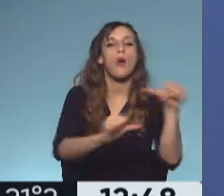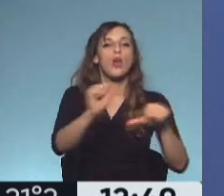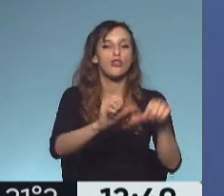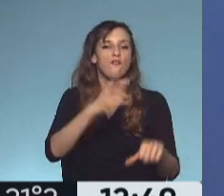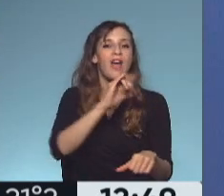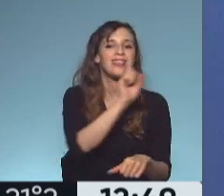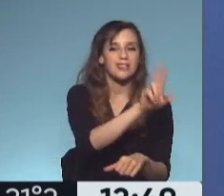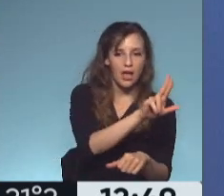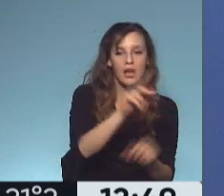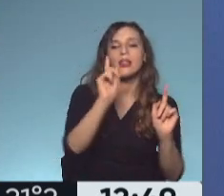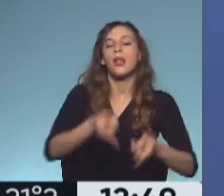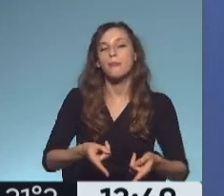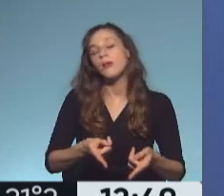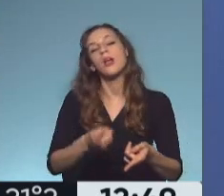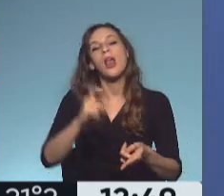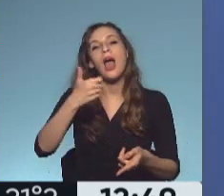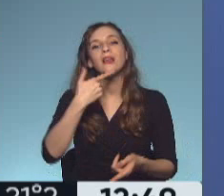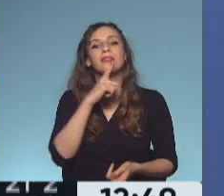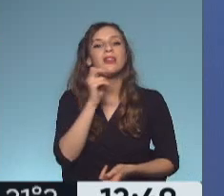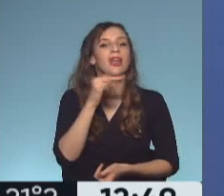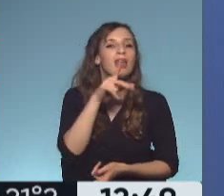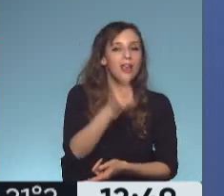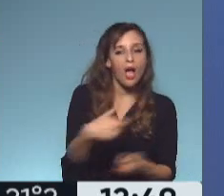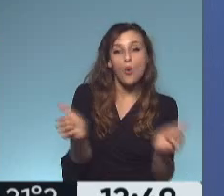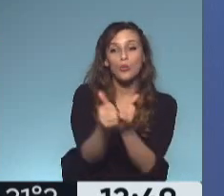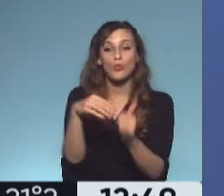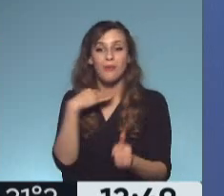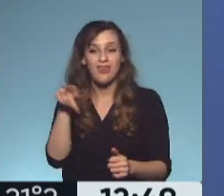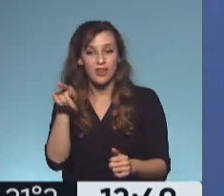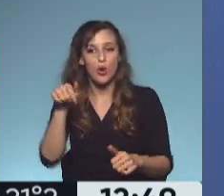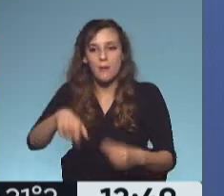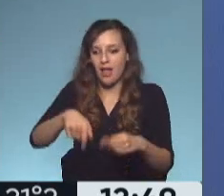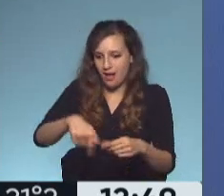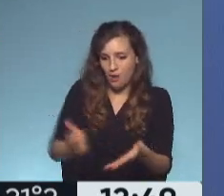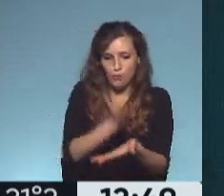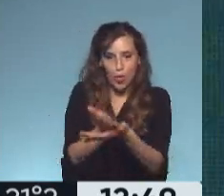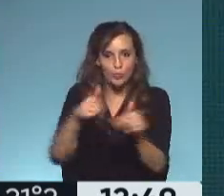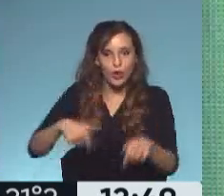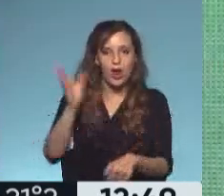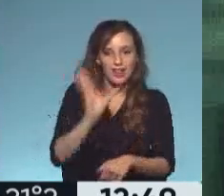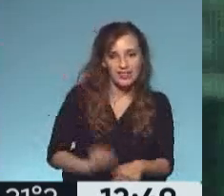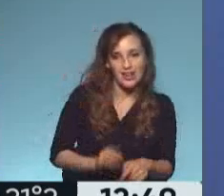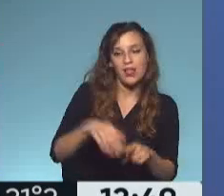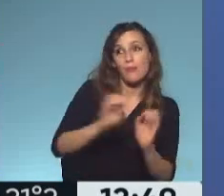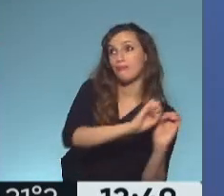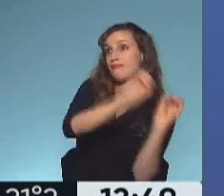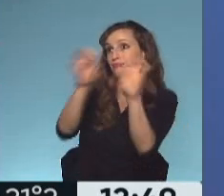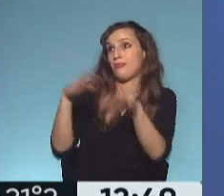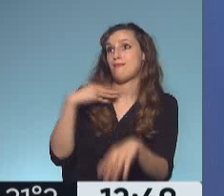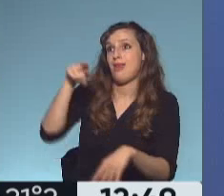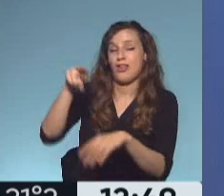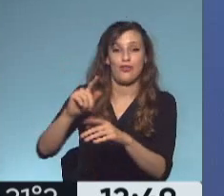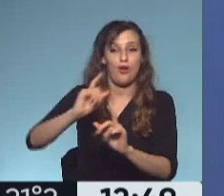también con AstraZeneca Oxford en conjunto con México para producir la vacuna aquí y terminar de envasarla en México, que estamos próximos a